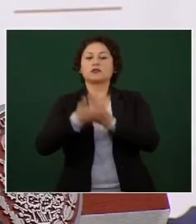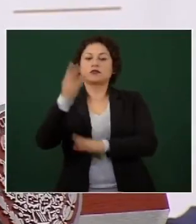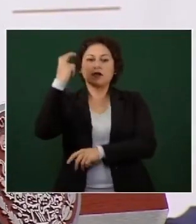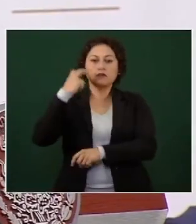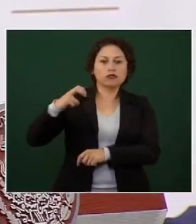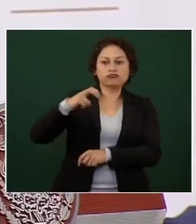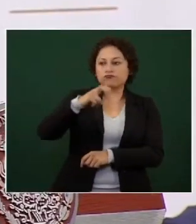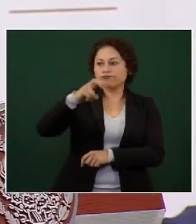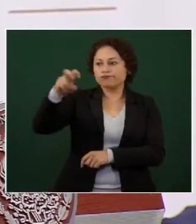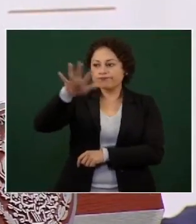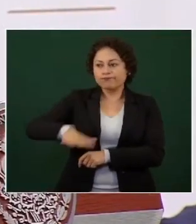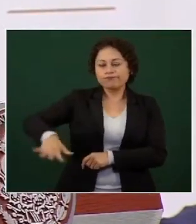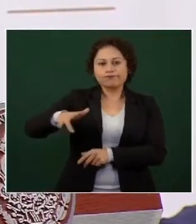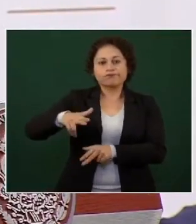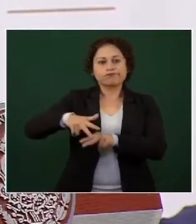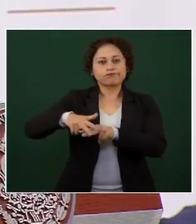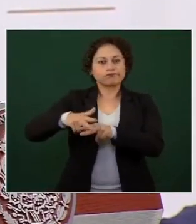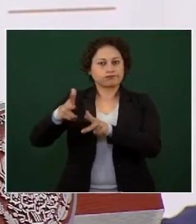todo el recorrido.